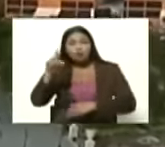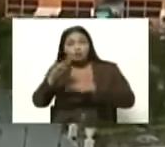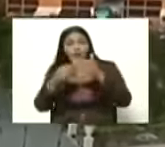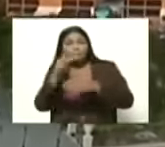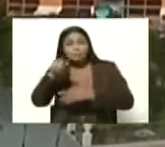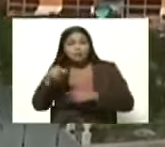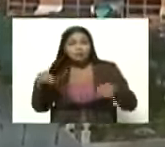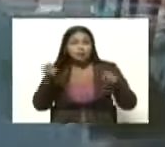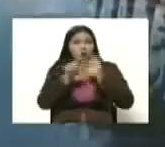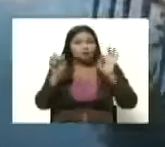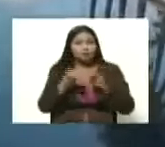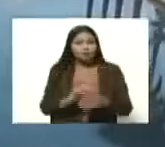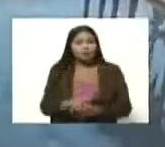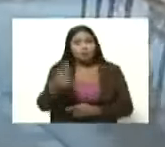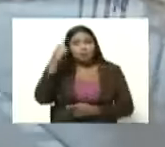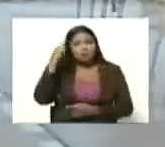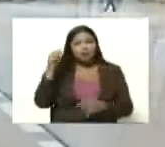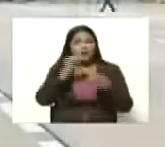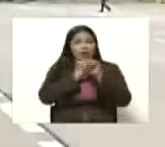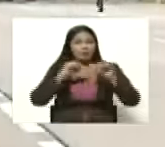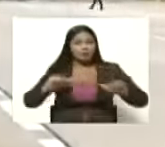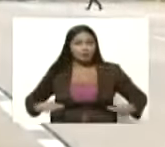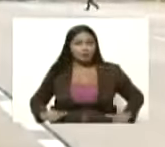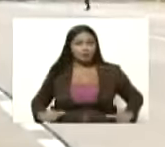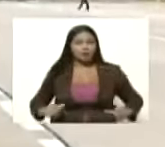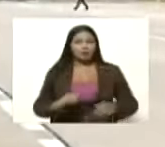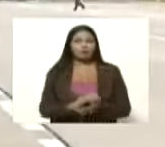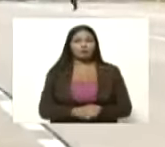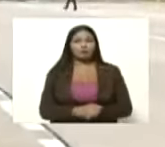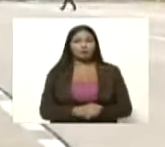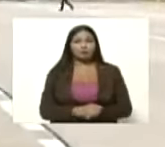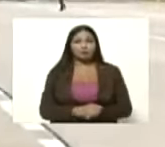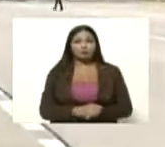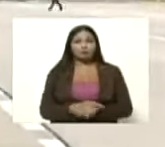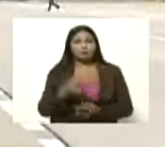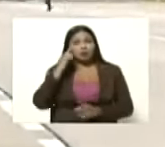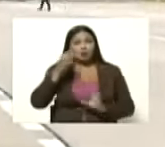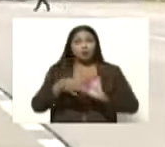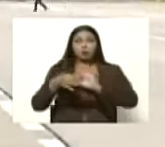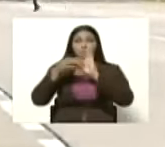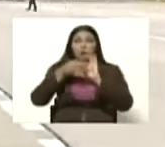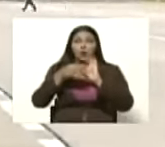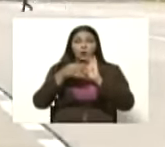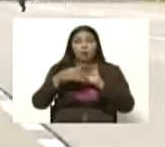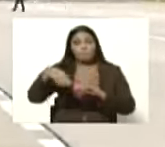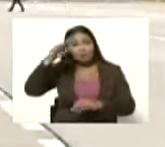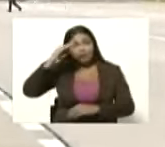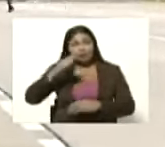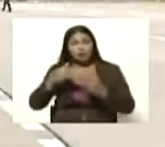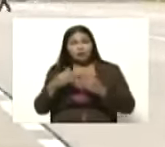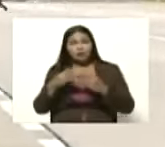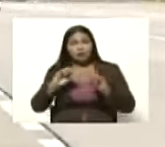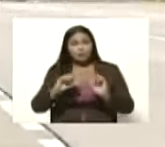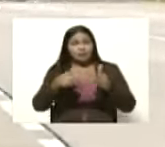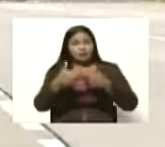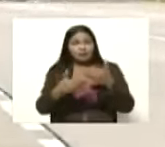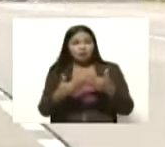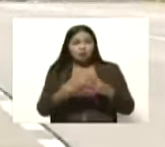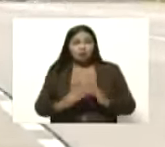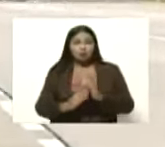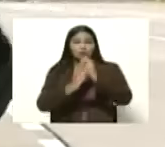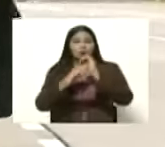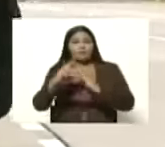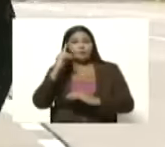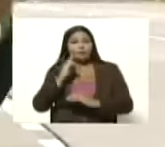se conmemora el día de la fuerza armada nacional bolivariana s la unión cívico militar que fue consolidada con la doctrina